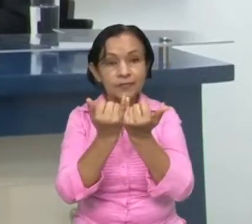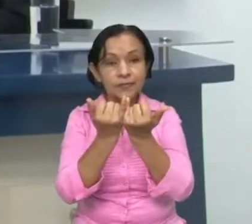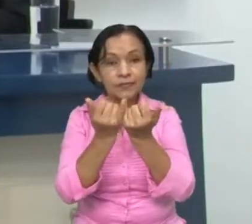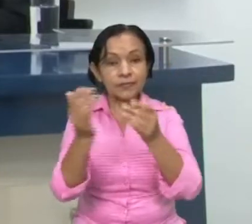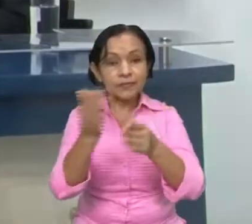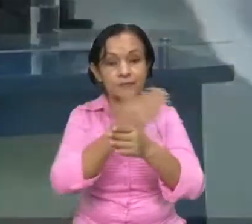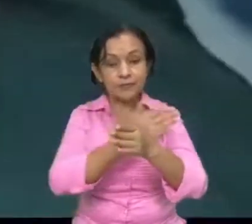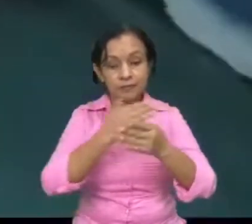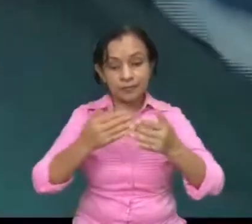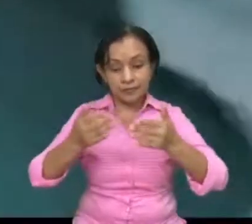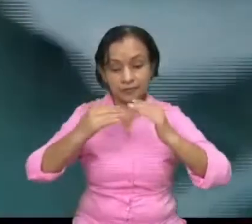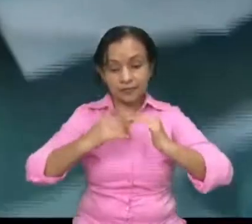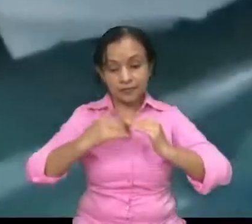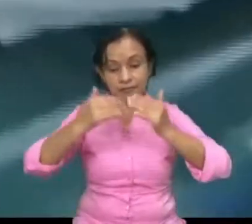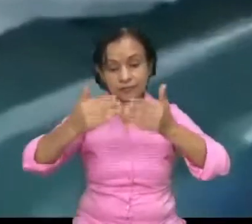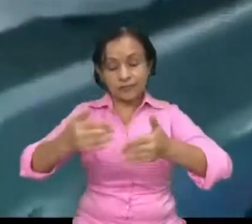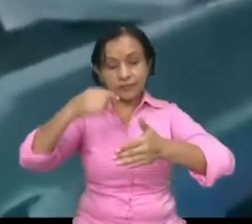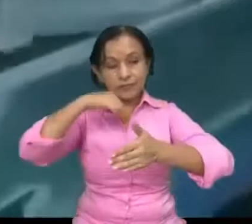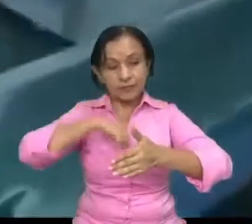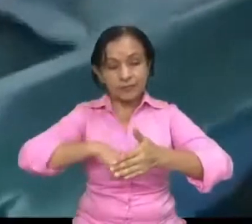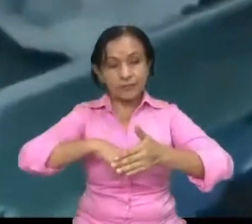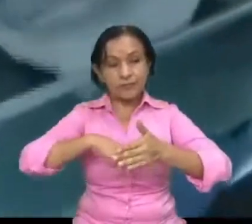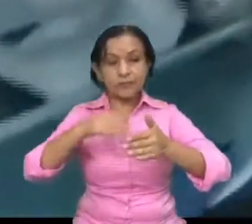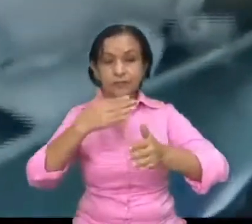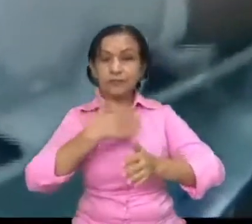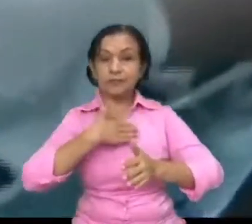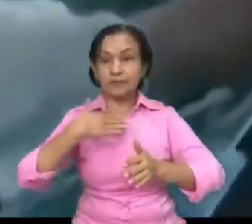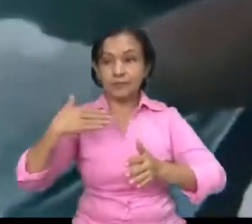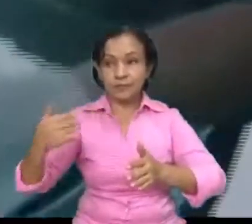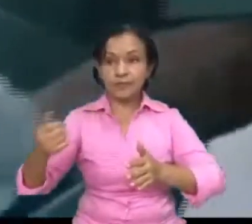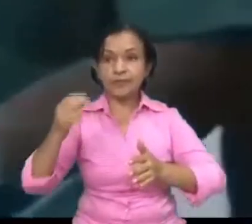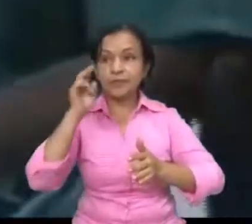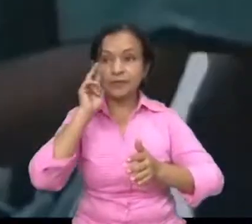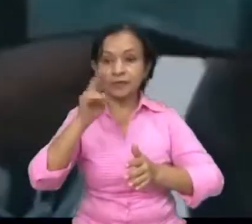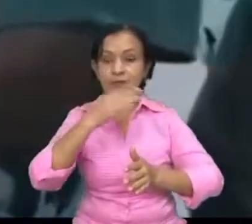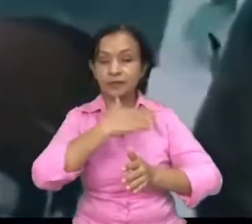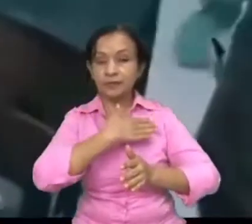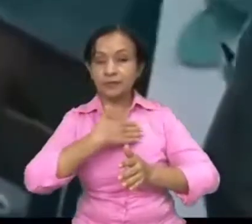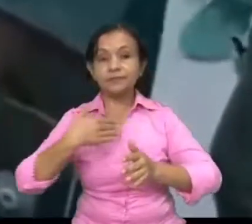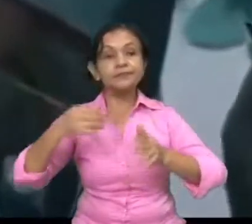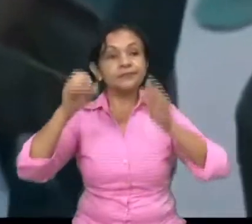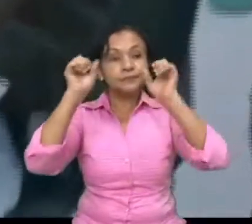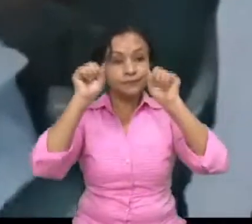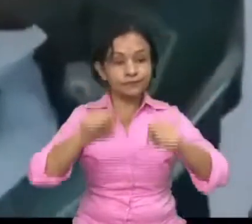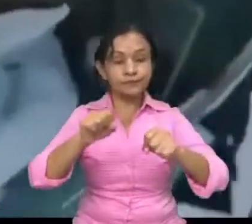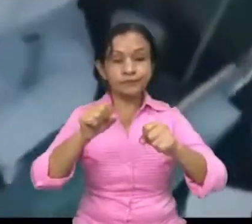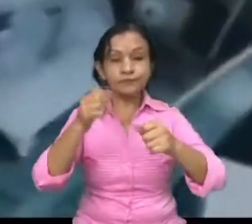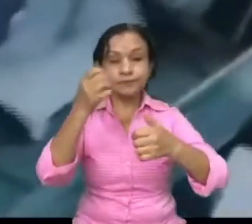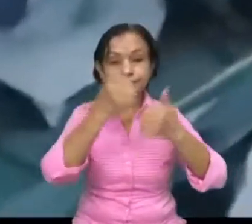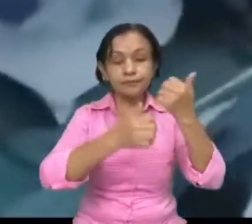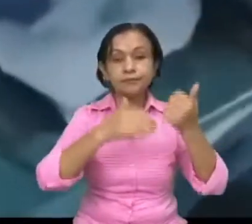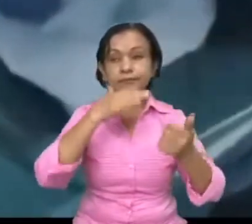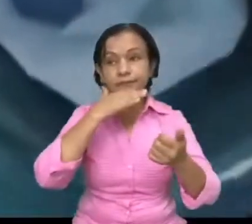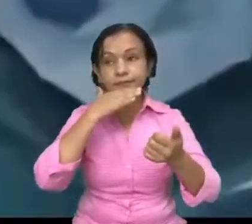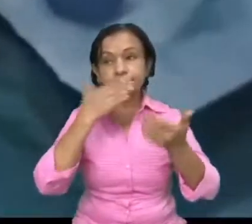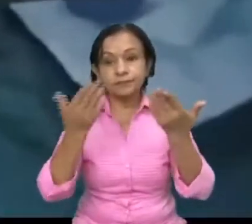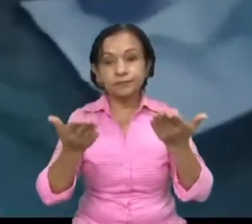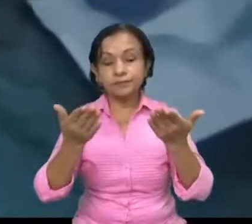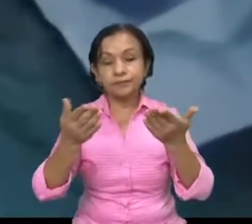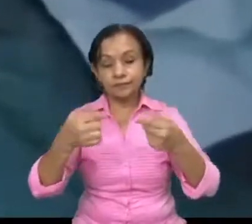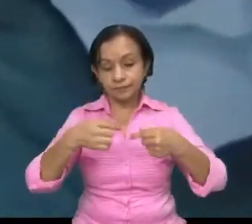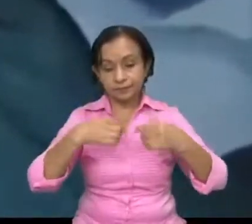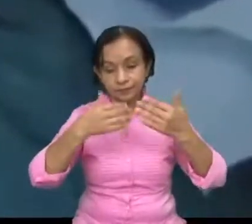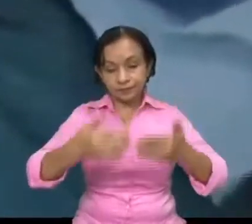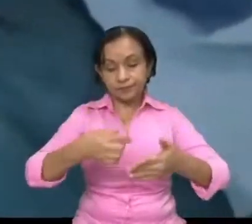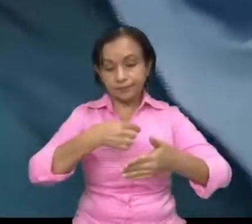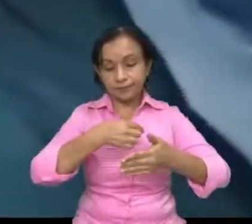abordas intraútero, el resultado va a ser mucho mejor. Va a haber mejor posibilidad, menor complicación, porque además es una